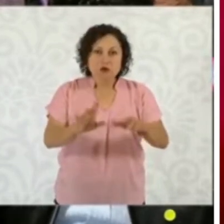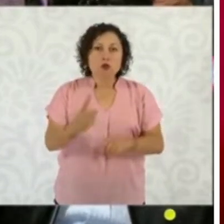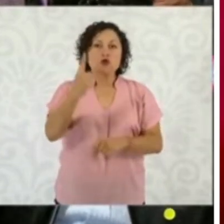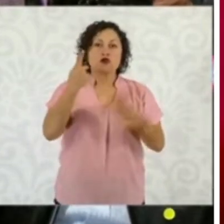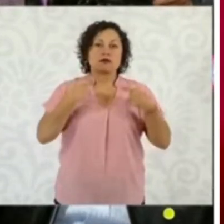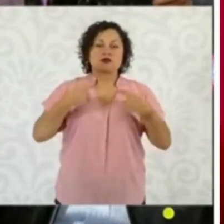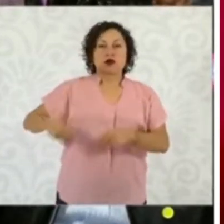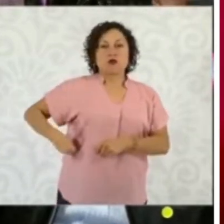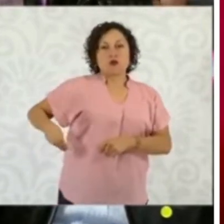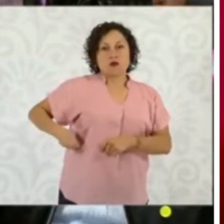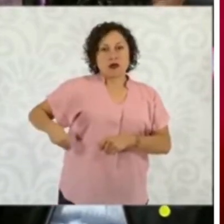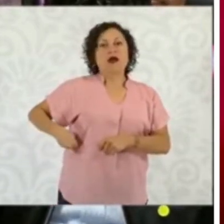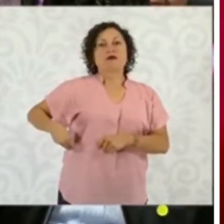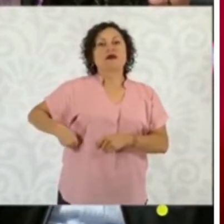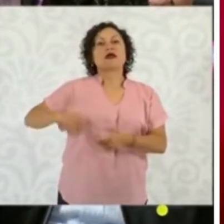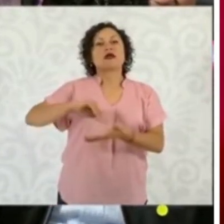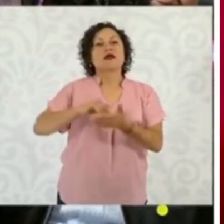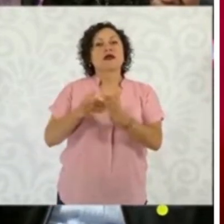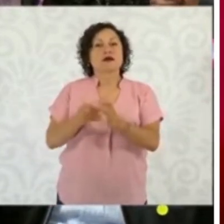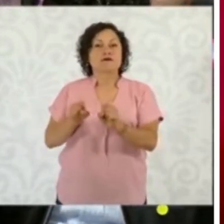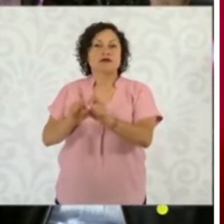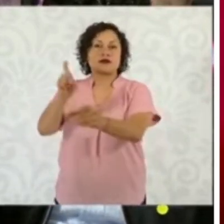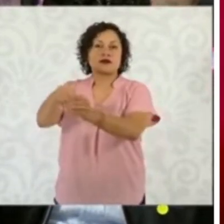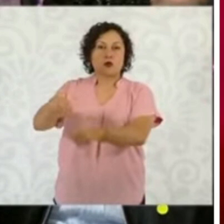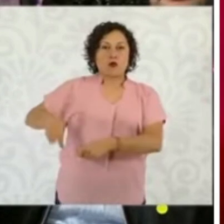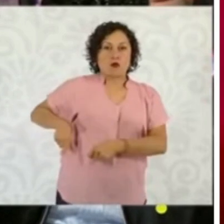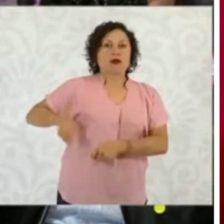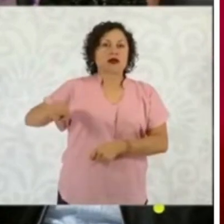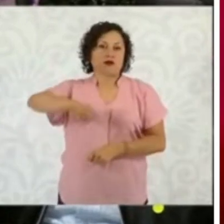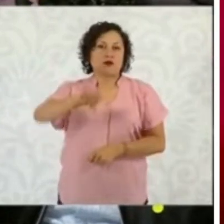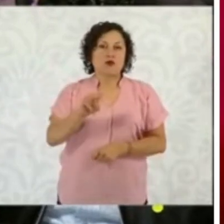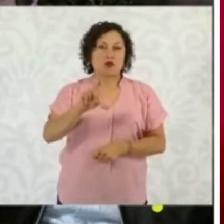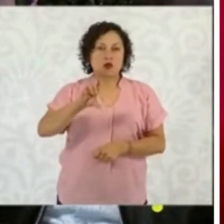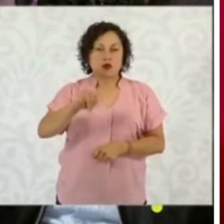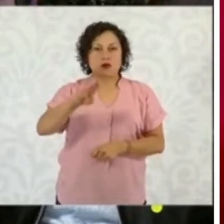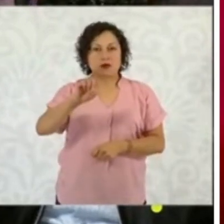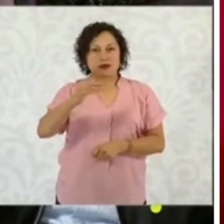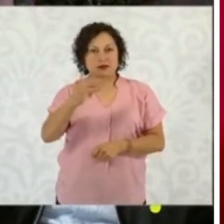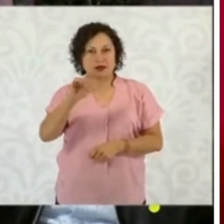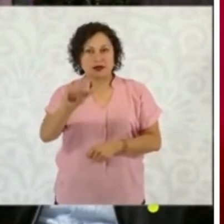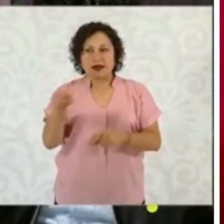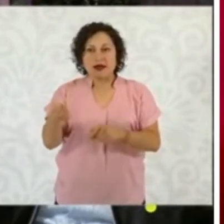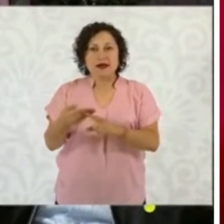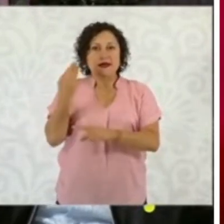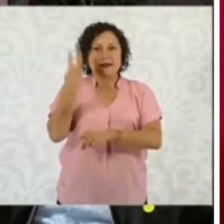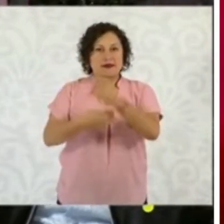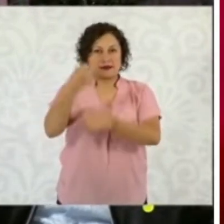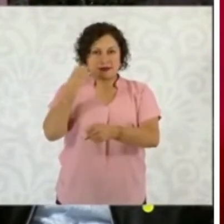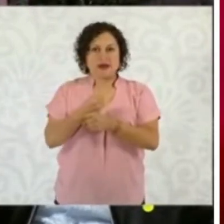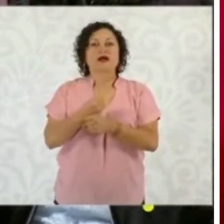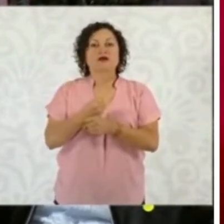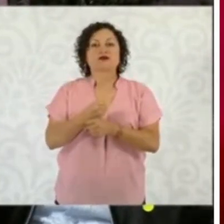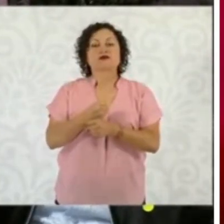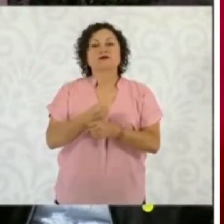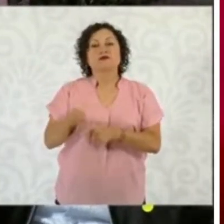involucrados, tener relación como operador político y contratista del gobierno, de Julio Menchaca. Este caso sucedió hace 3 años. Algunos de los responsables que señalan